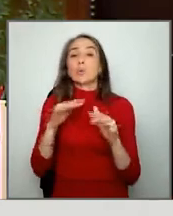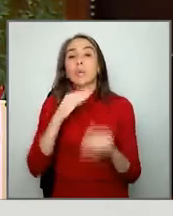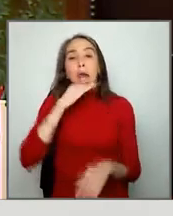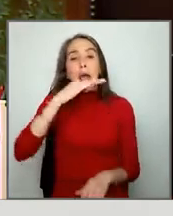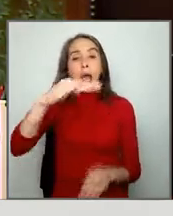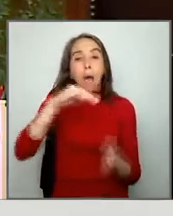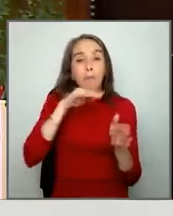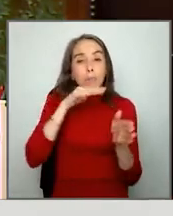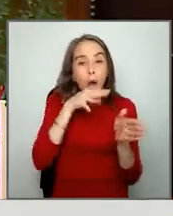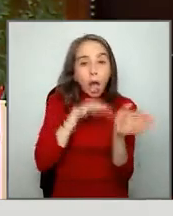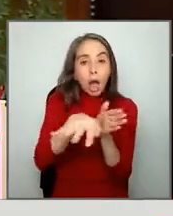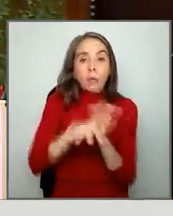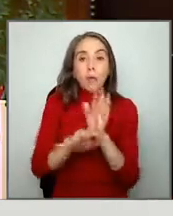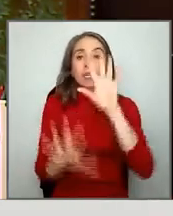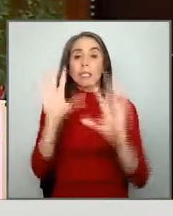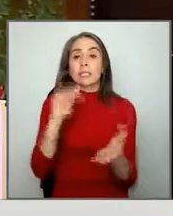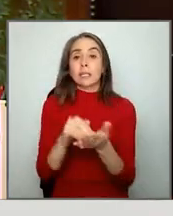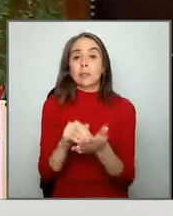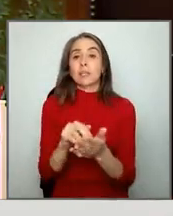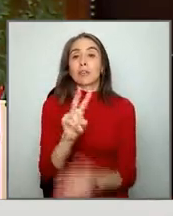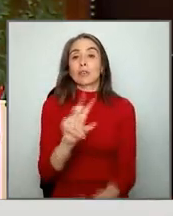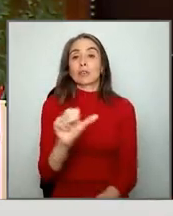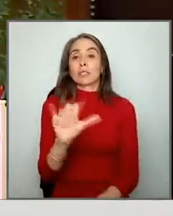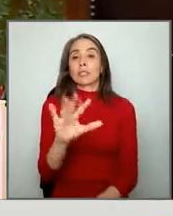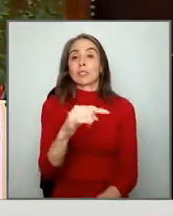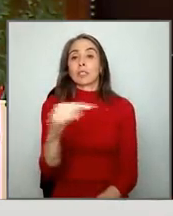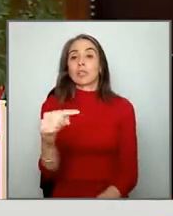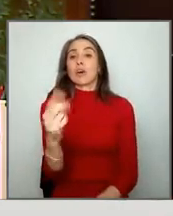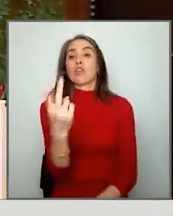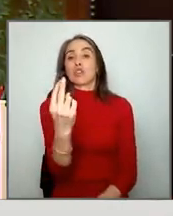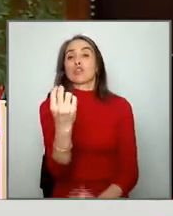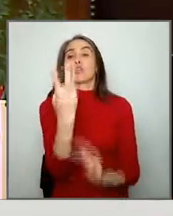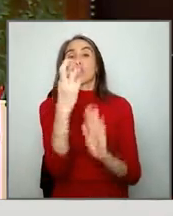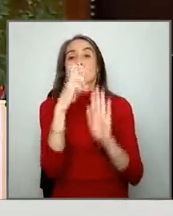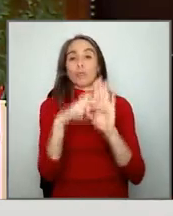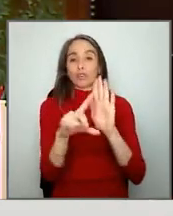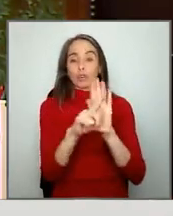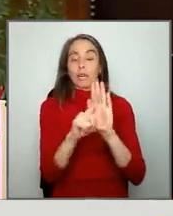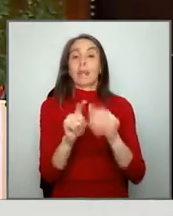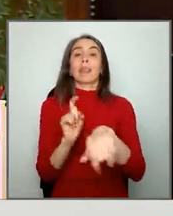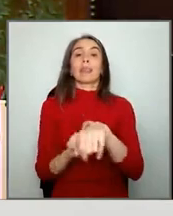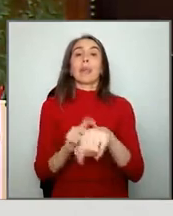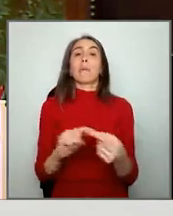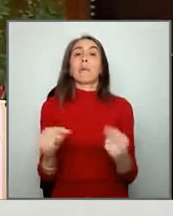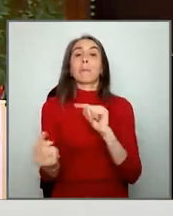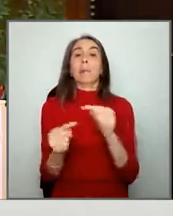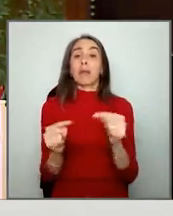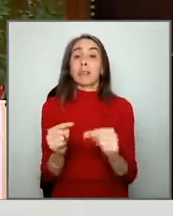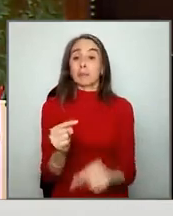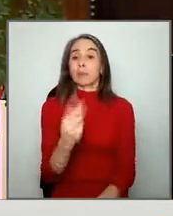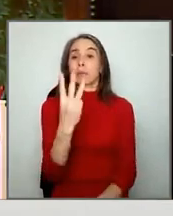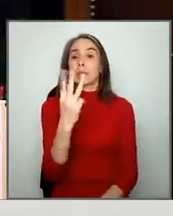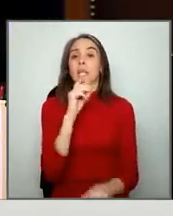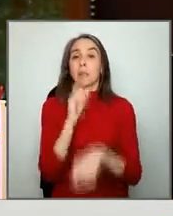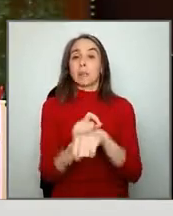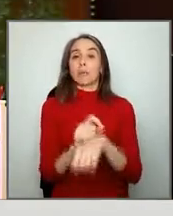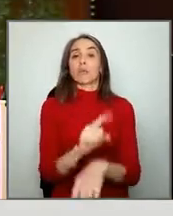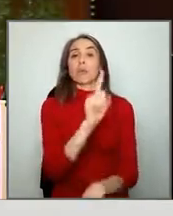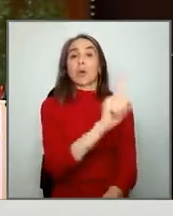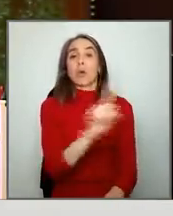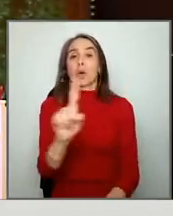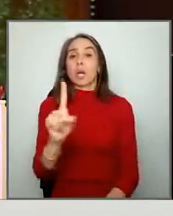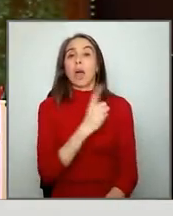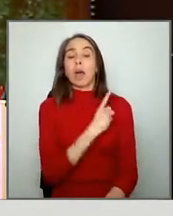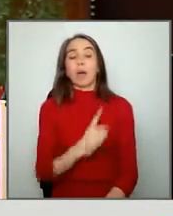15.765 raya 12 para la discusión de este proyecto se otorgarán tres minutos por cada diputada y cada diputado